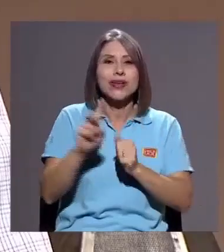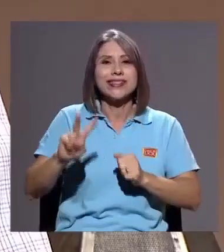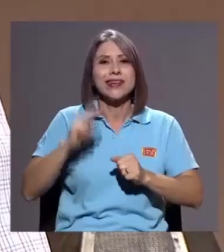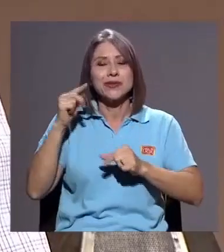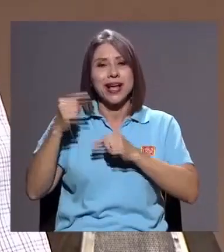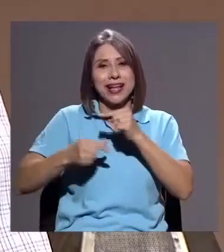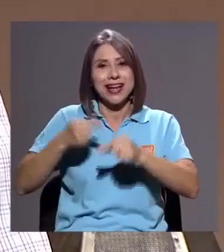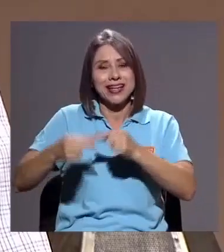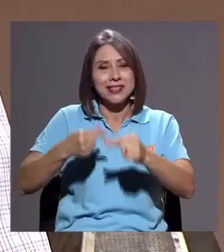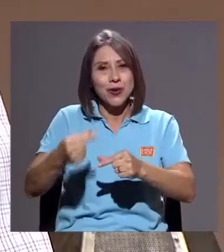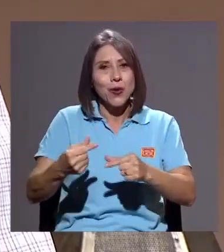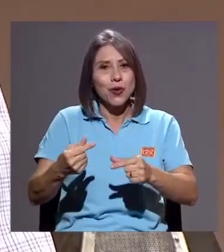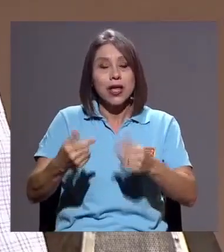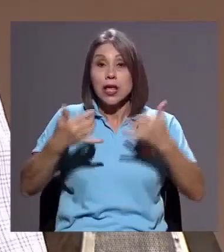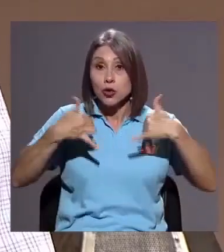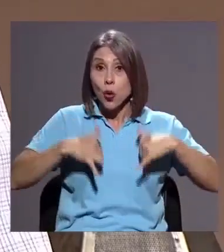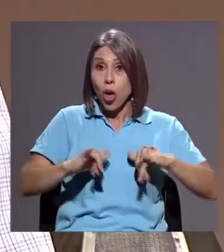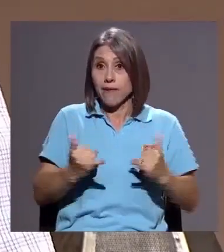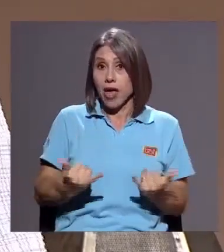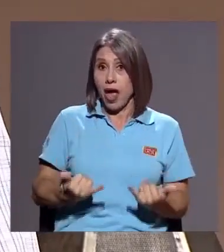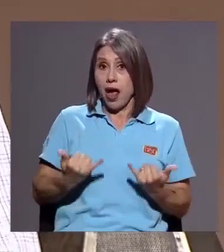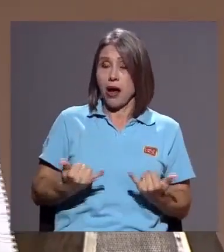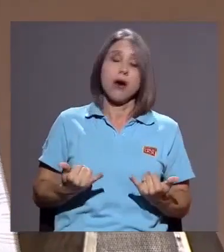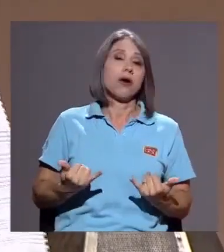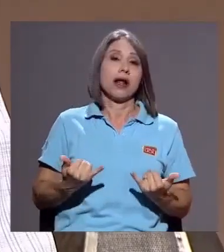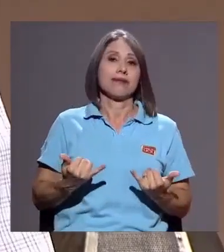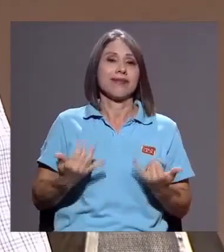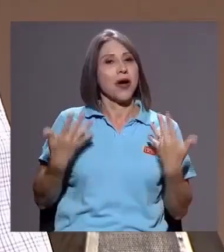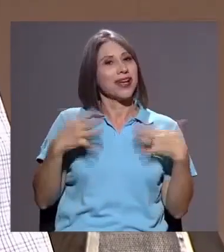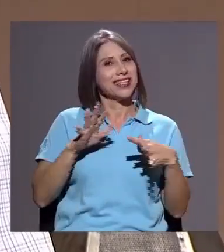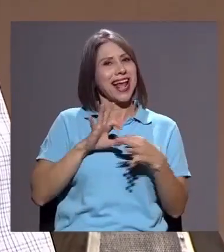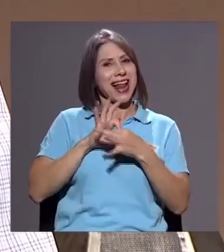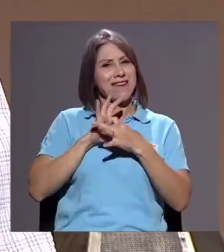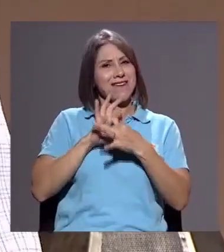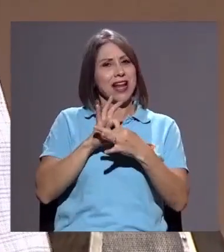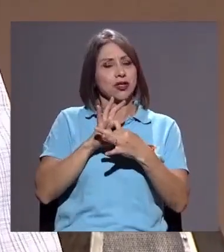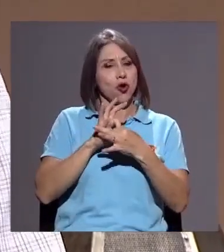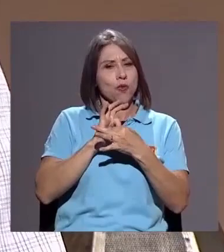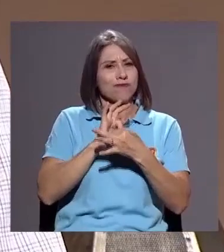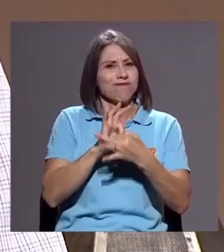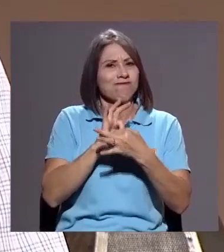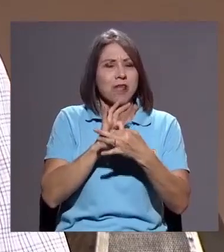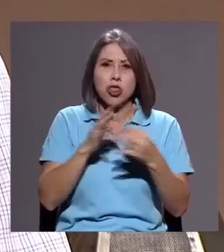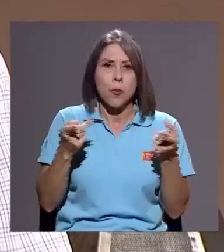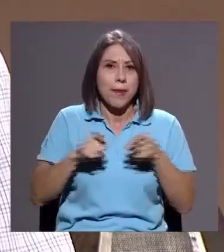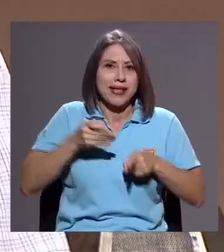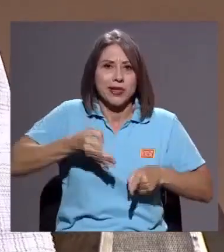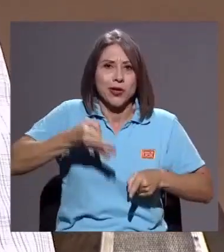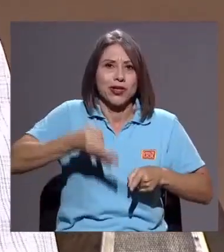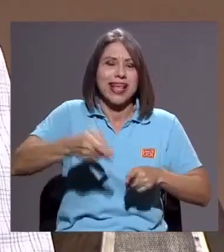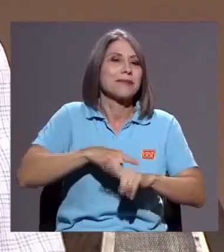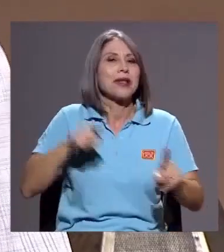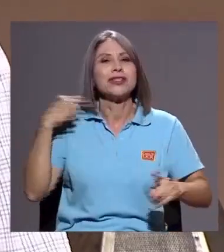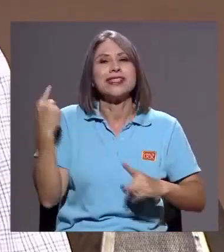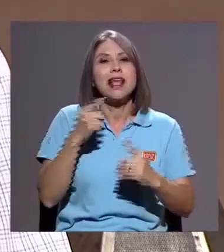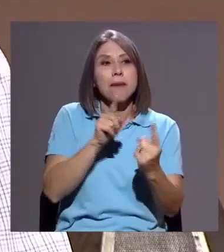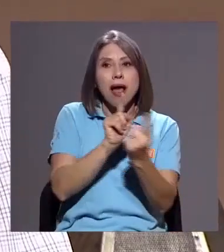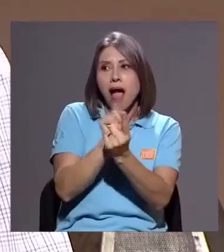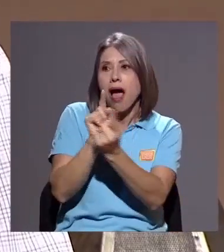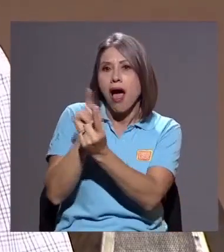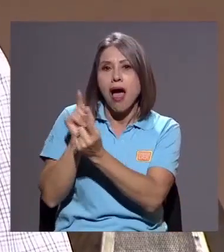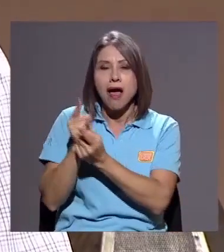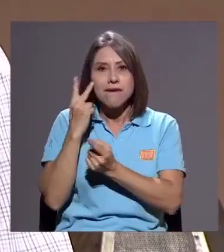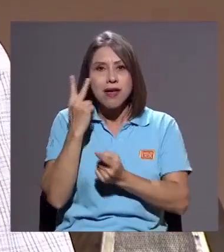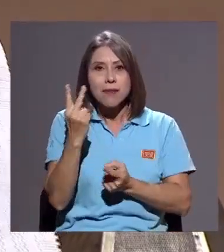generación, y todavía hoy día, aunque ya la relación no es tan cotidiana, siempre que los vemos